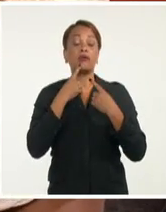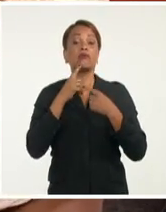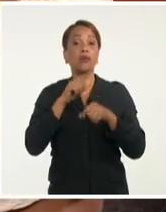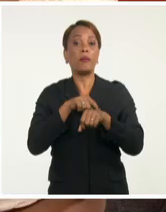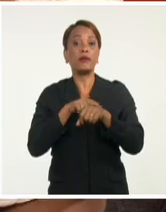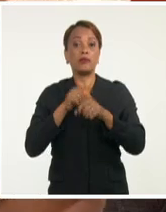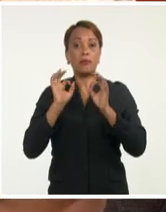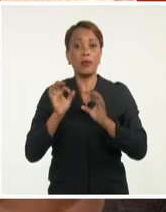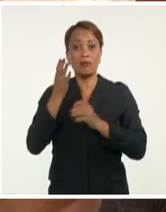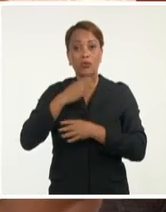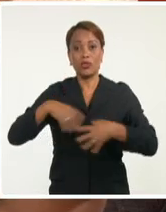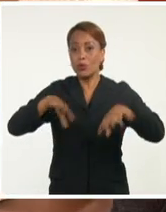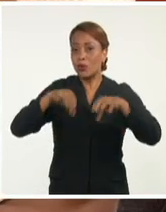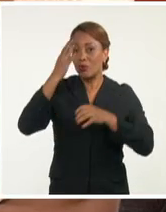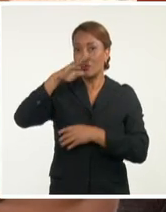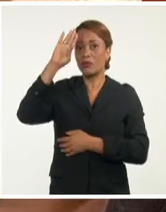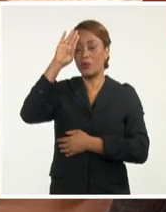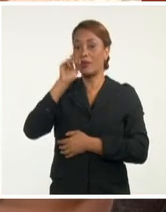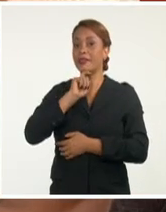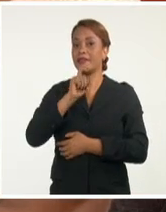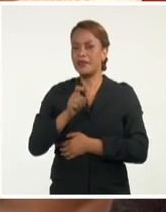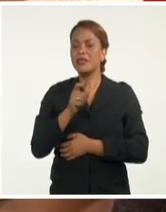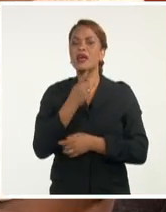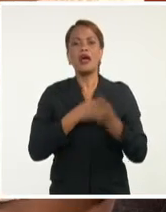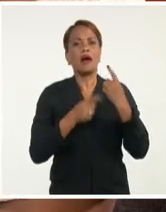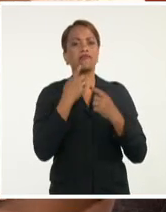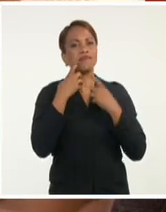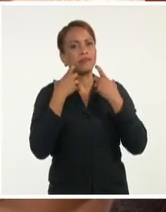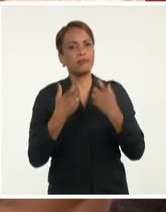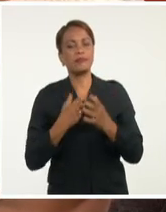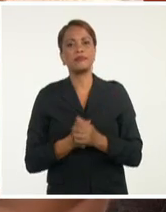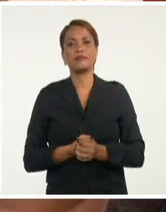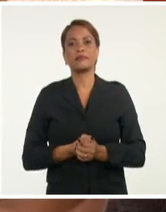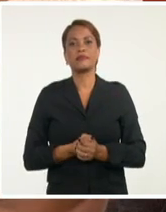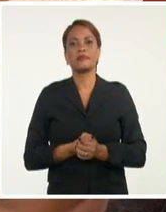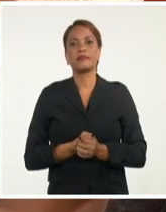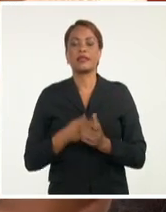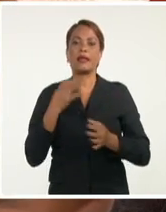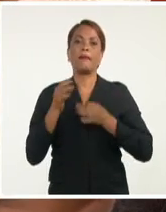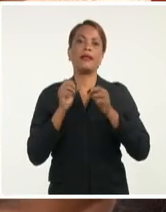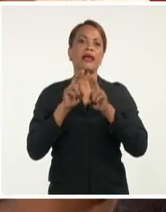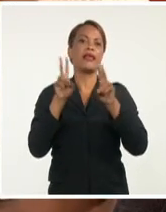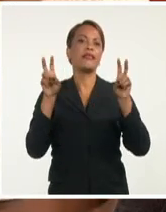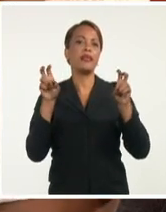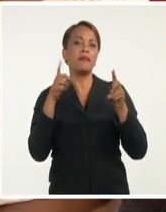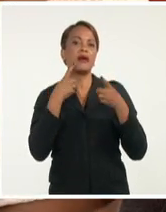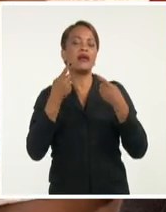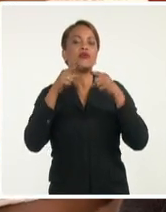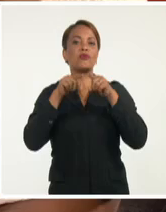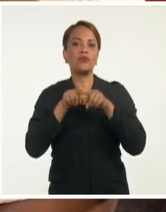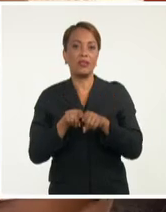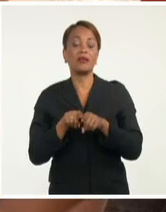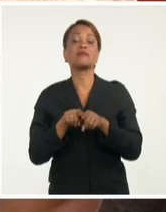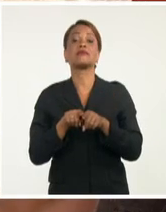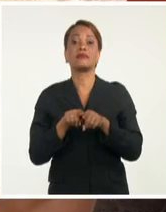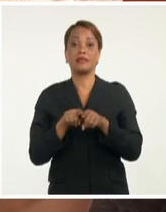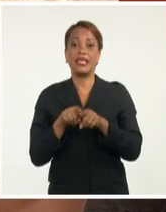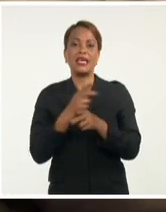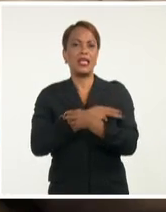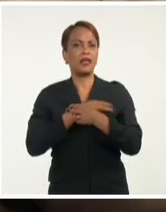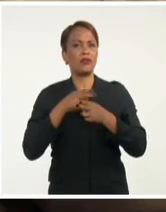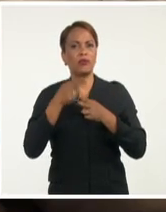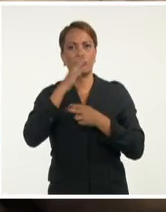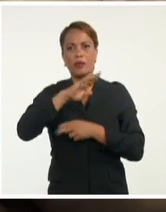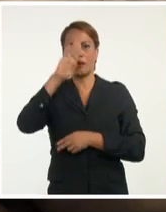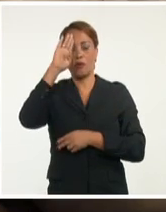vivido nuestro país, es un tema esencial. Se trata de la unidad, un asunto que ha sido medular en la historia de nuestro país,